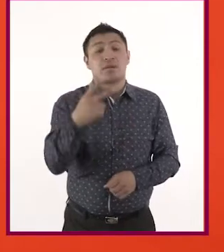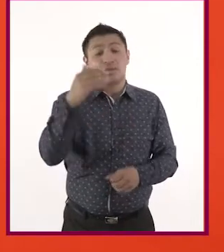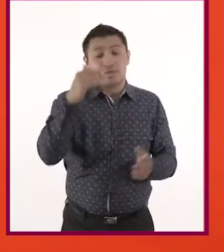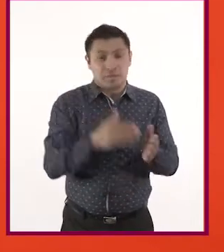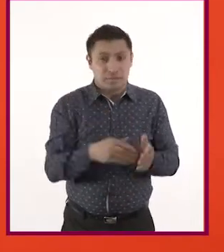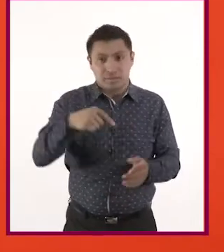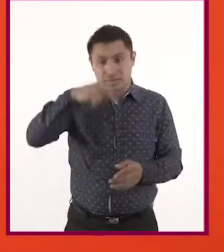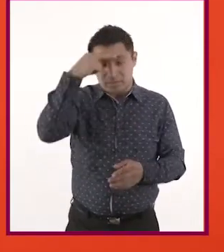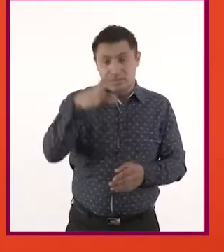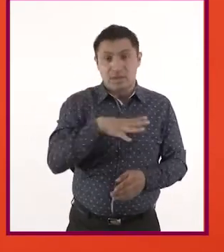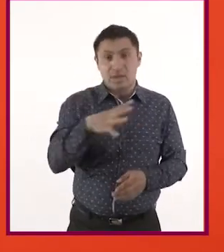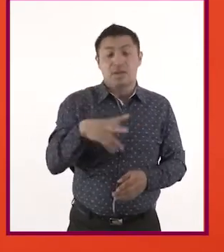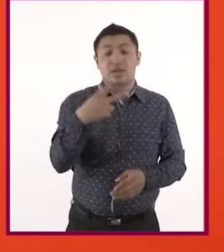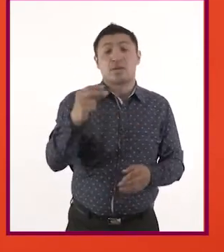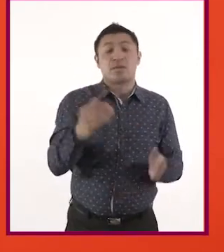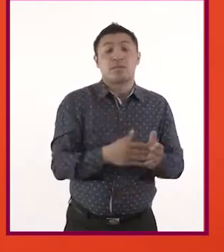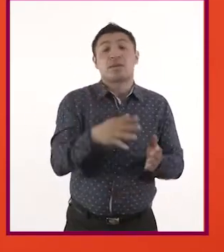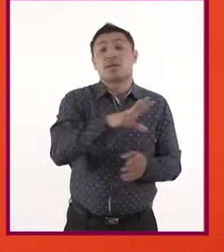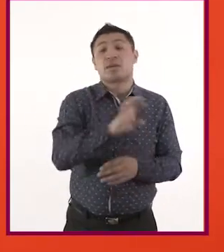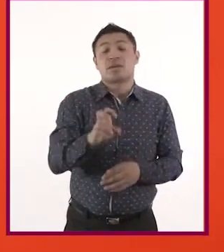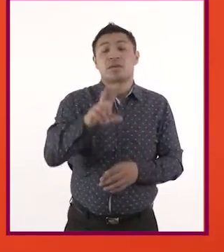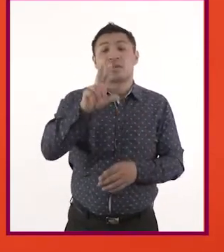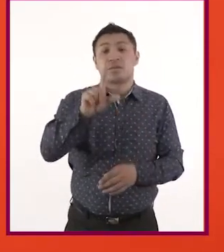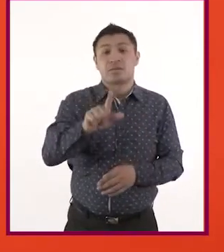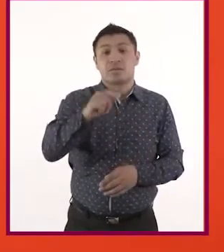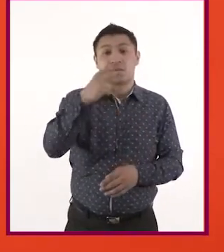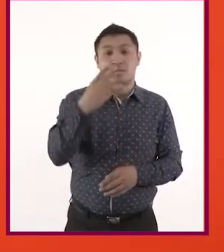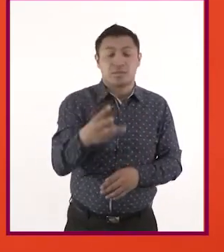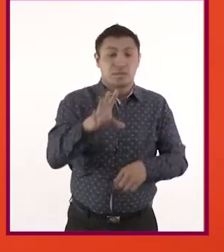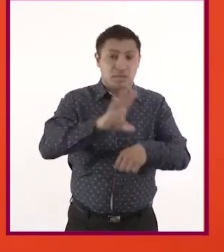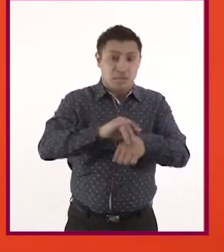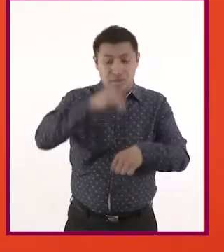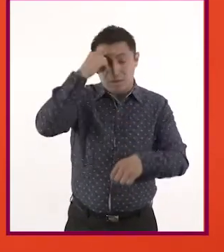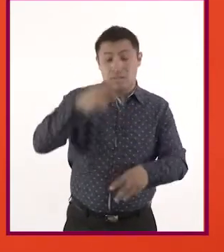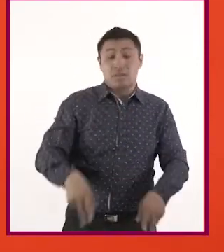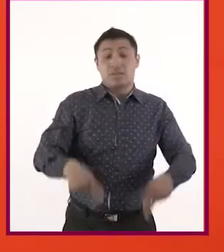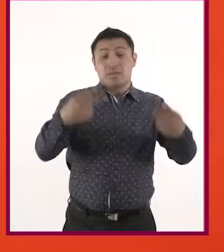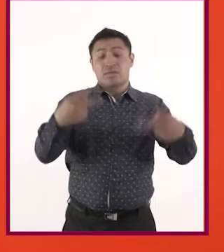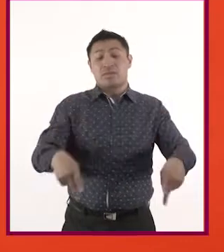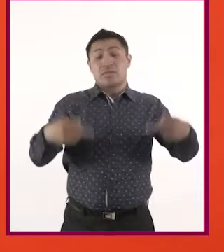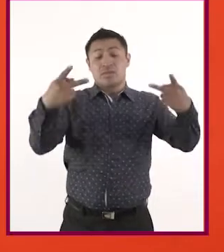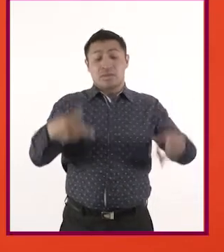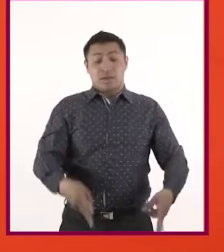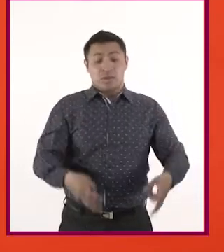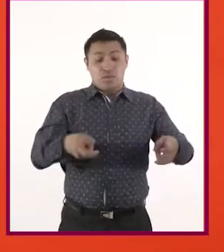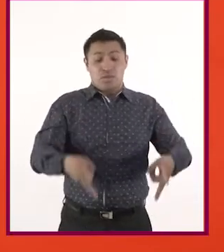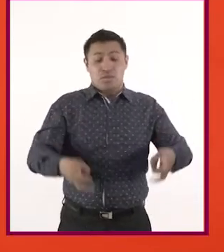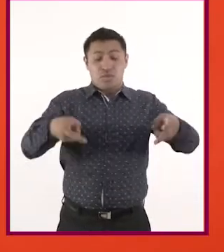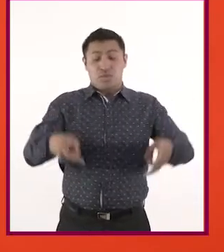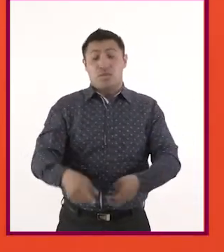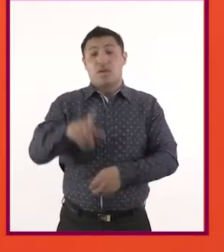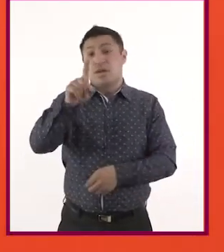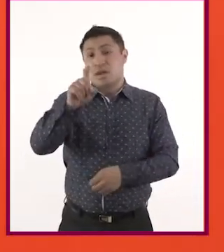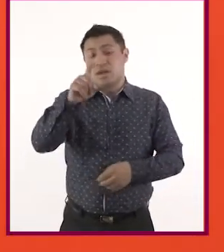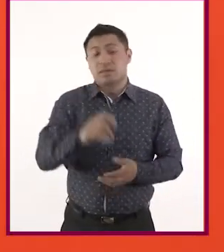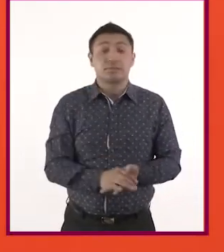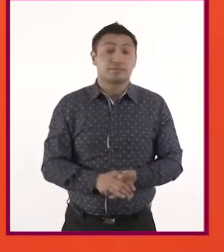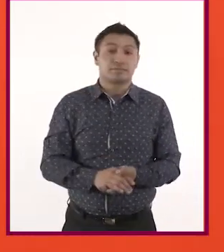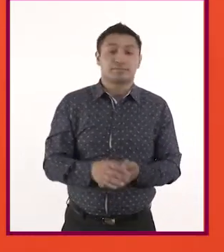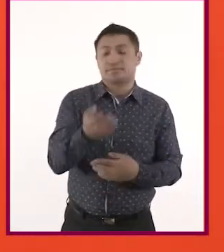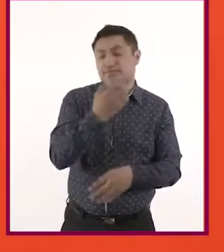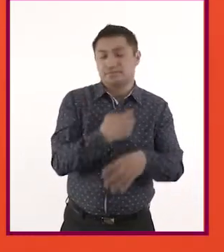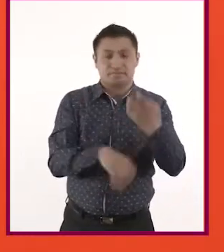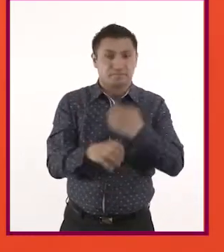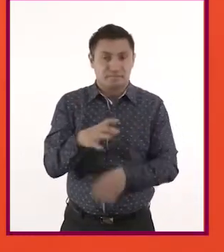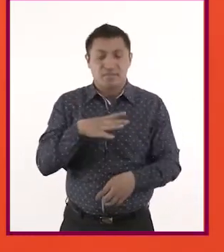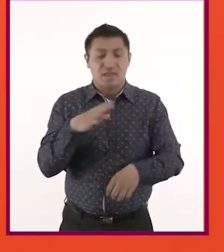existen 8,573 permisos para explotar agua superficial y subterránea con fines industriales. Empresas y mineras